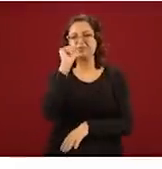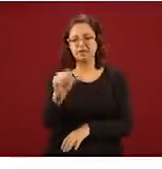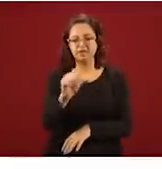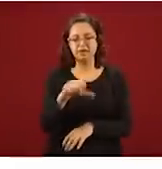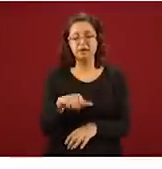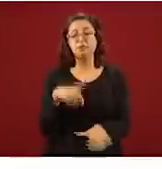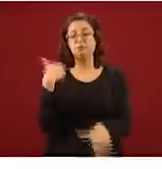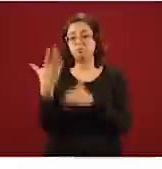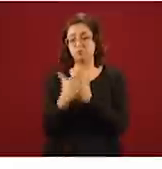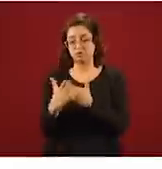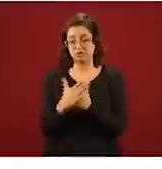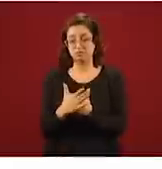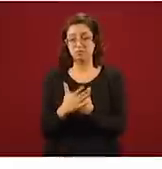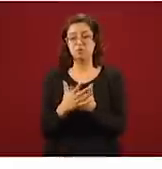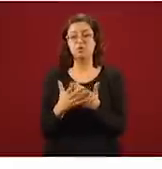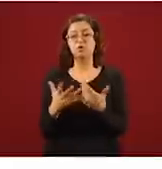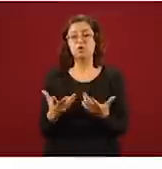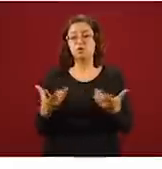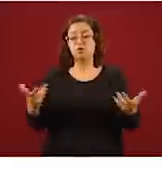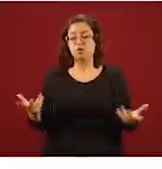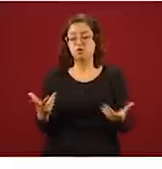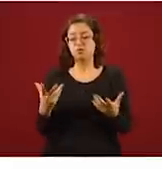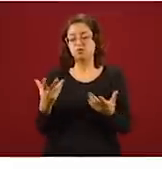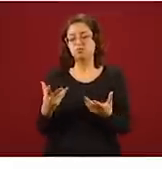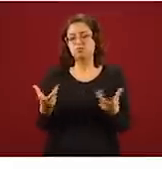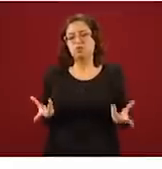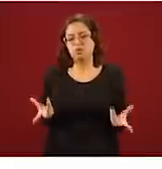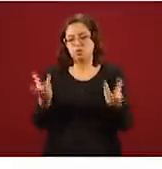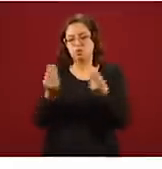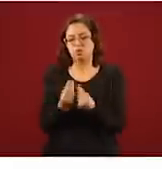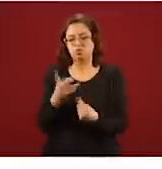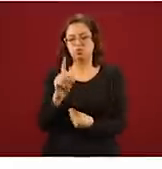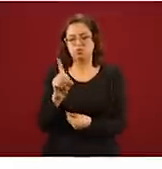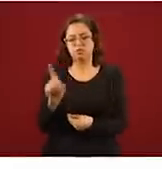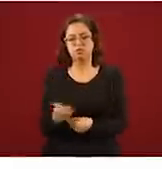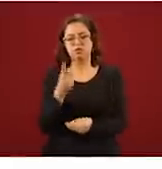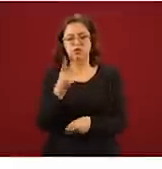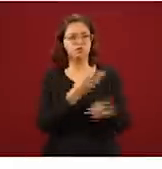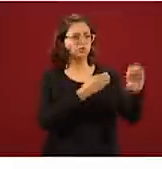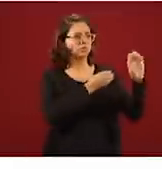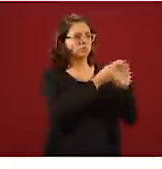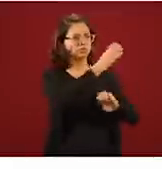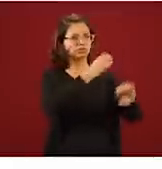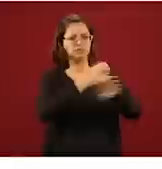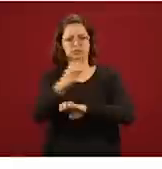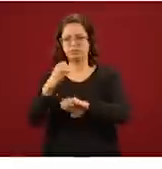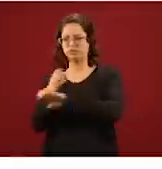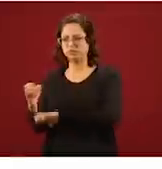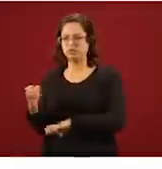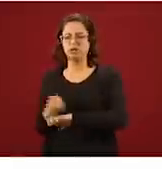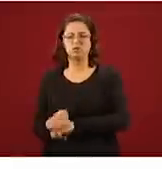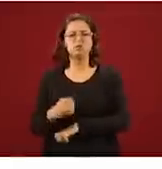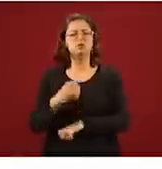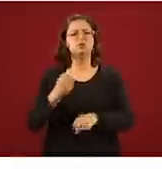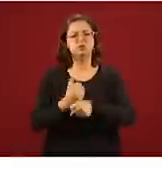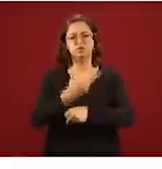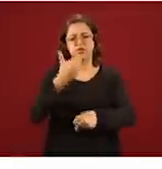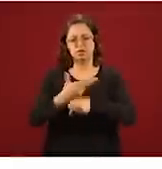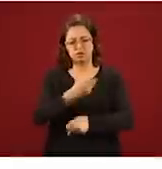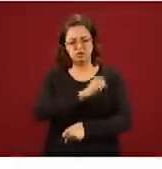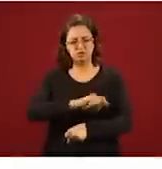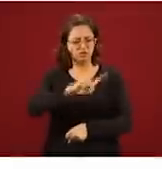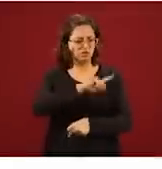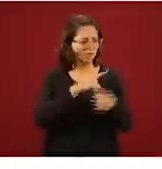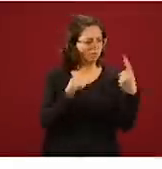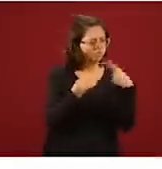14 de enero, ya nos habíamos reunido con los 32 secretarios de salud y sus equipos técnicos para